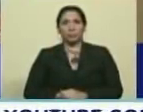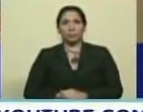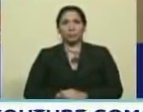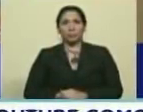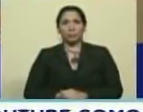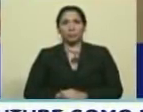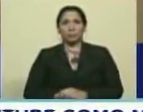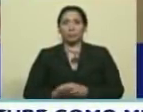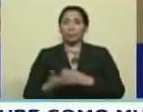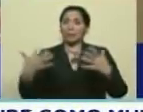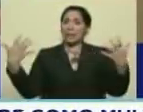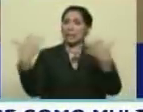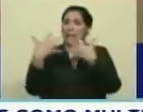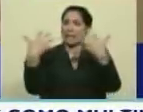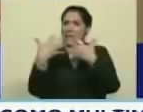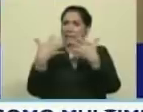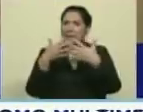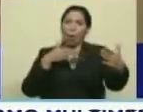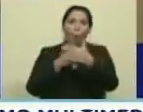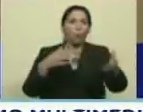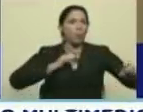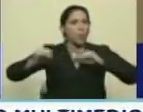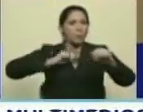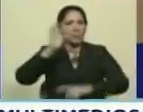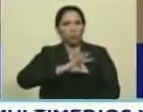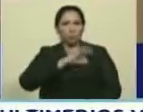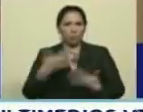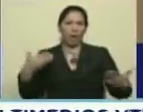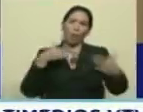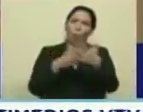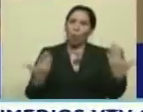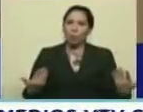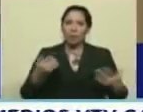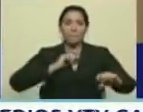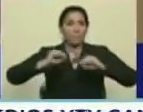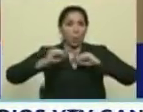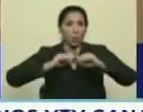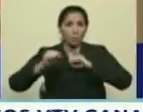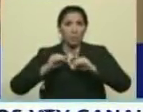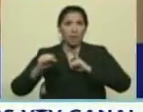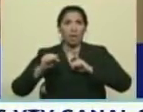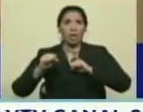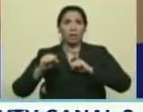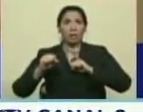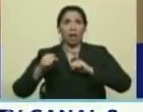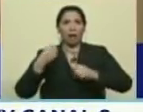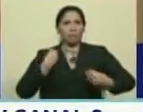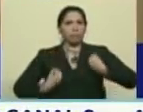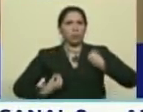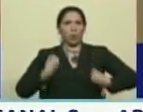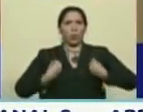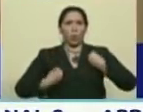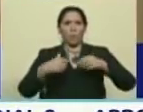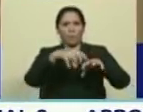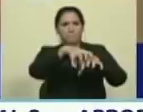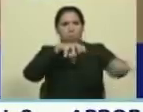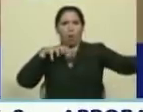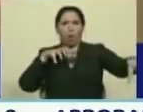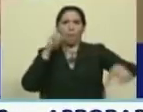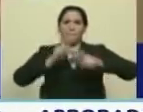una guerra contra los movimientos sociales, una guerra contra los movimientos a quienes les preocupan las masas